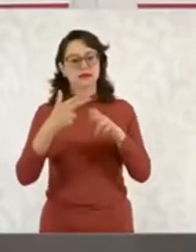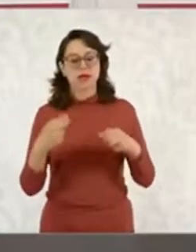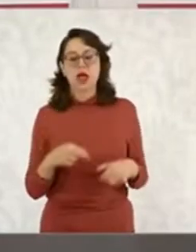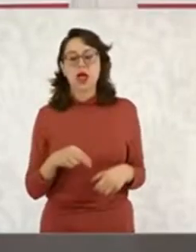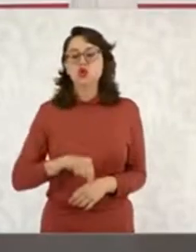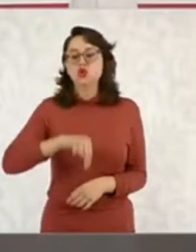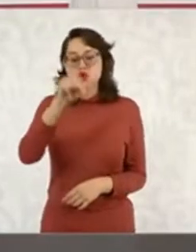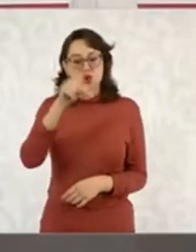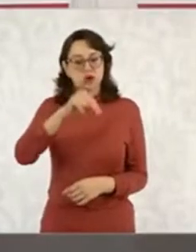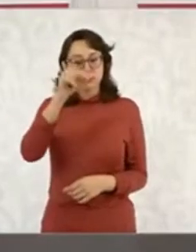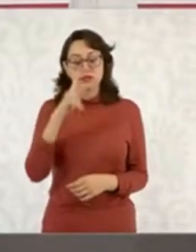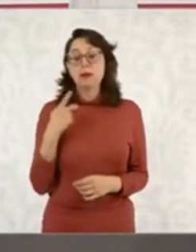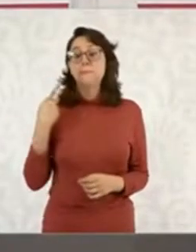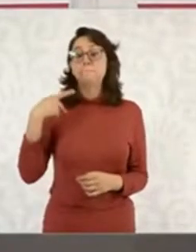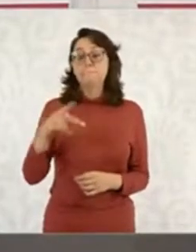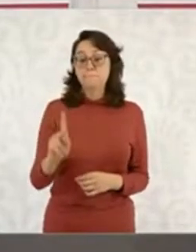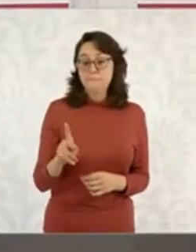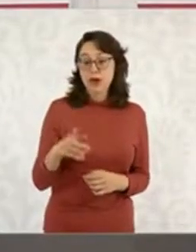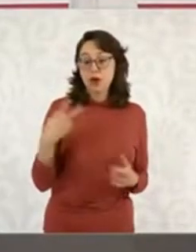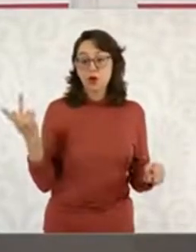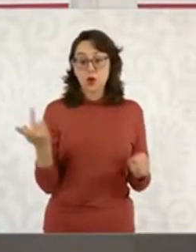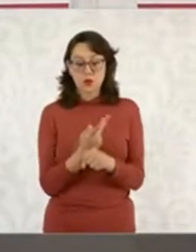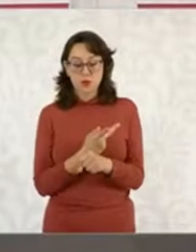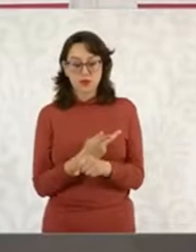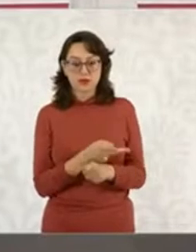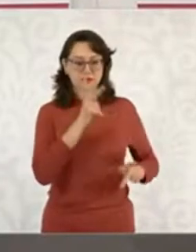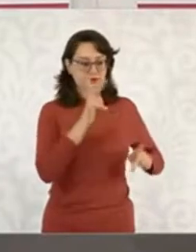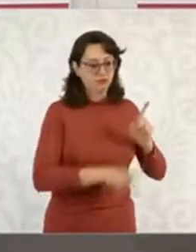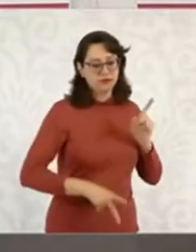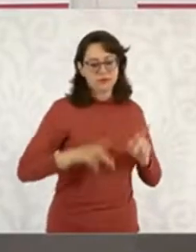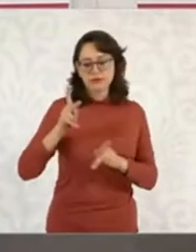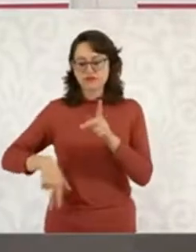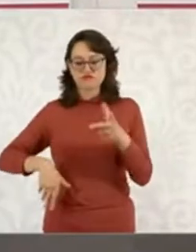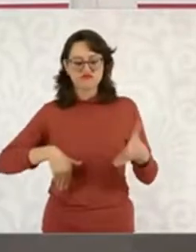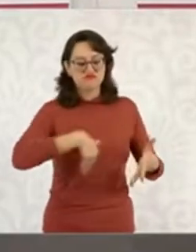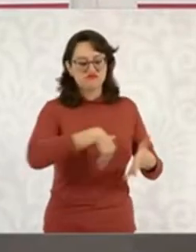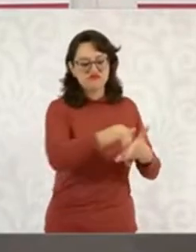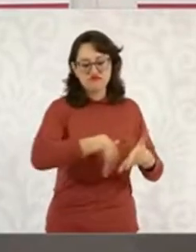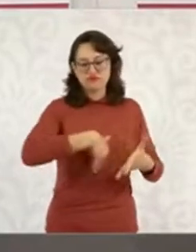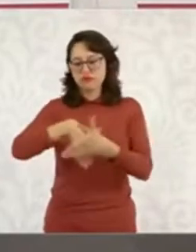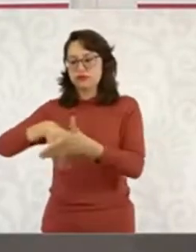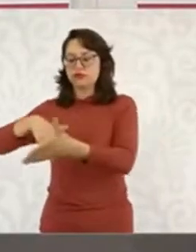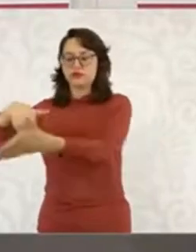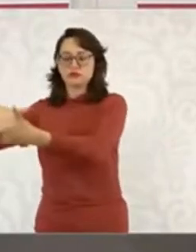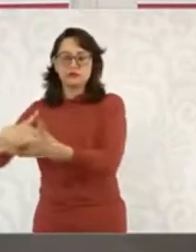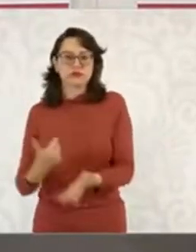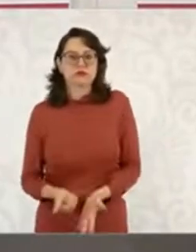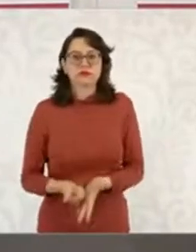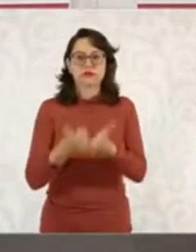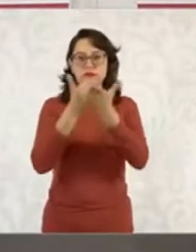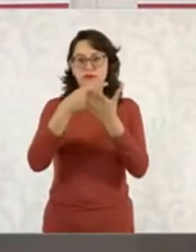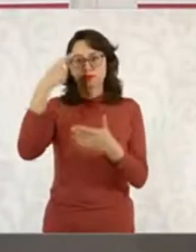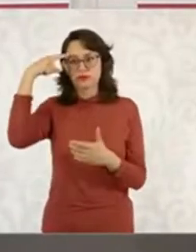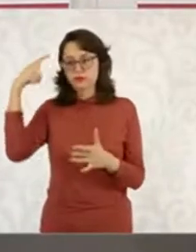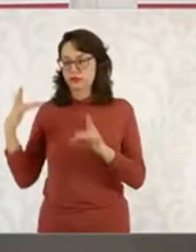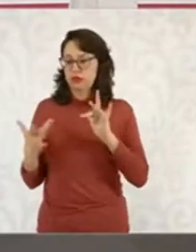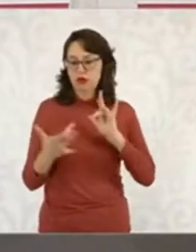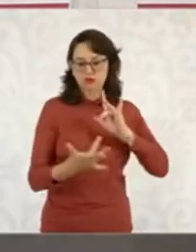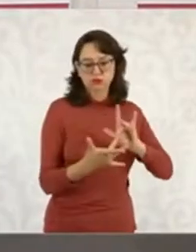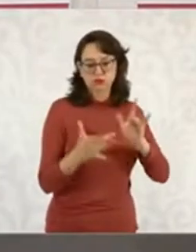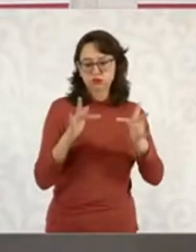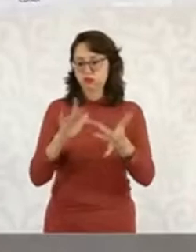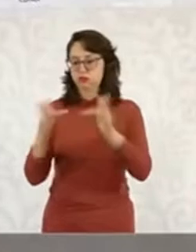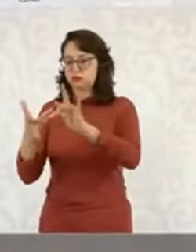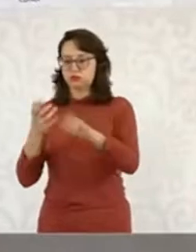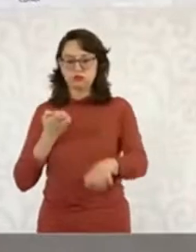fases están pensadas como aquellos servicios y esos tramos que son sustantivamente operativos. Es decir, lo que queremos es, conforme vaya avanzando